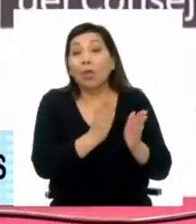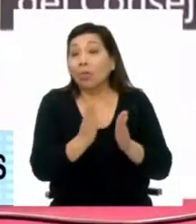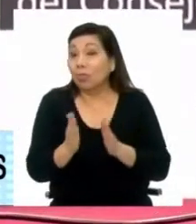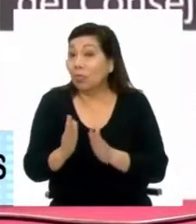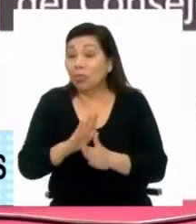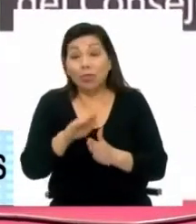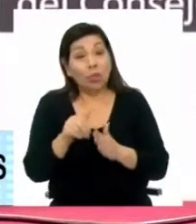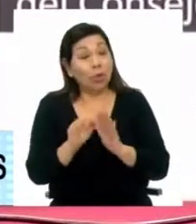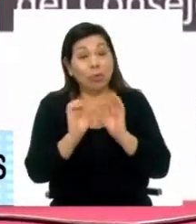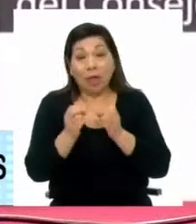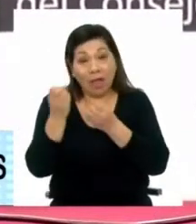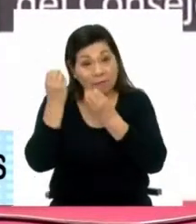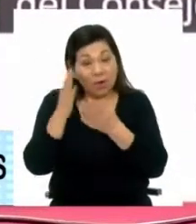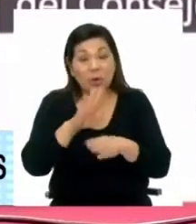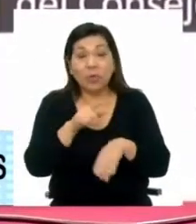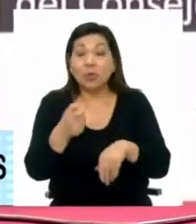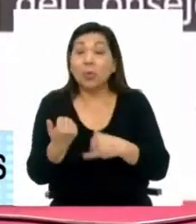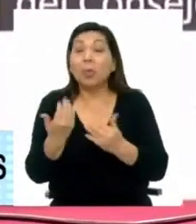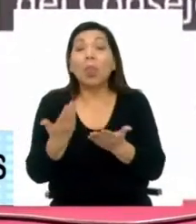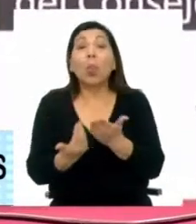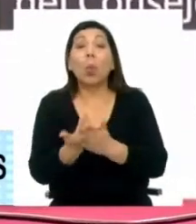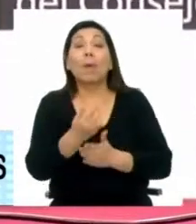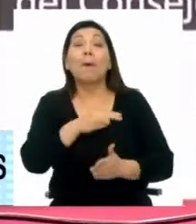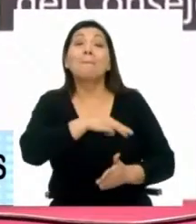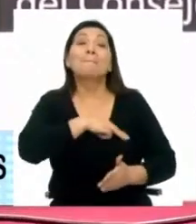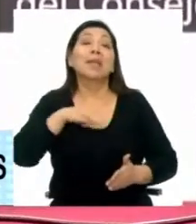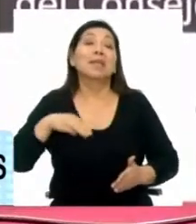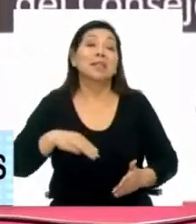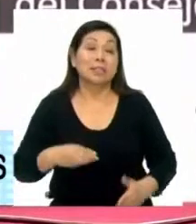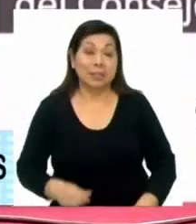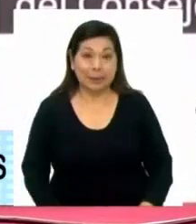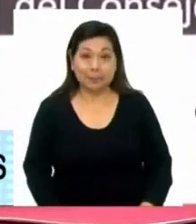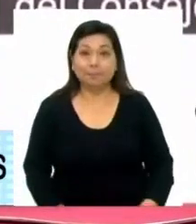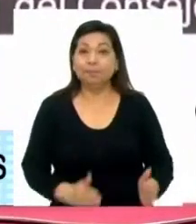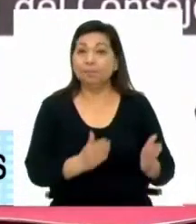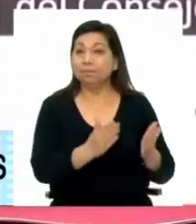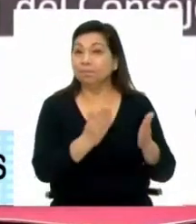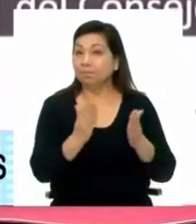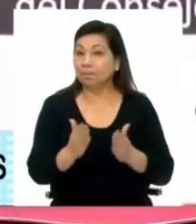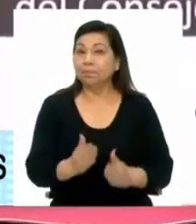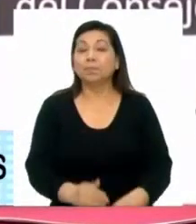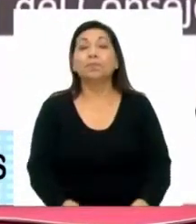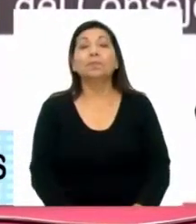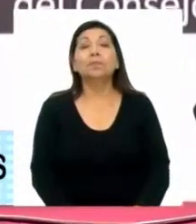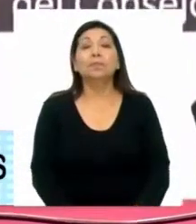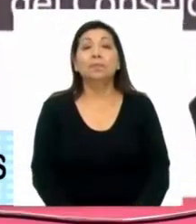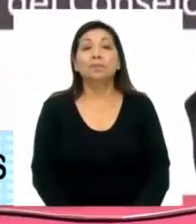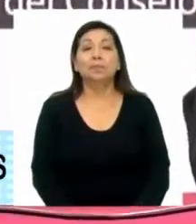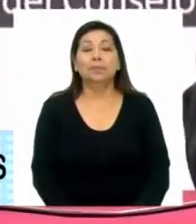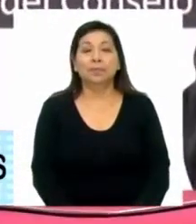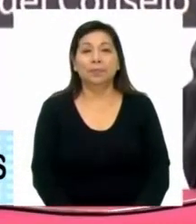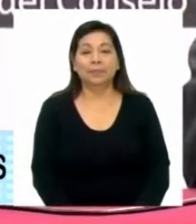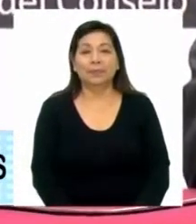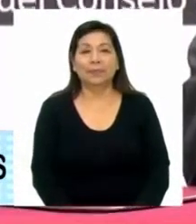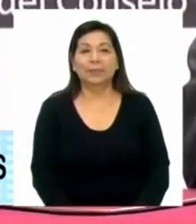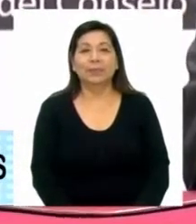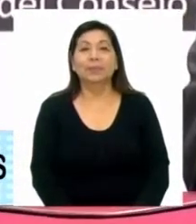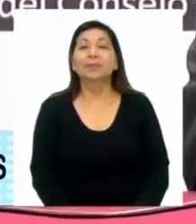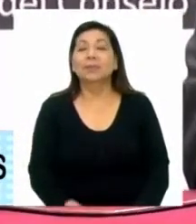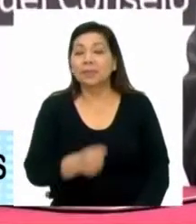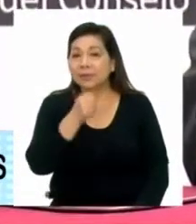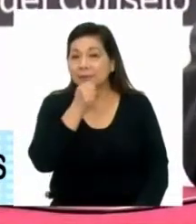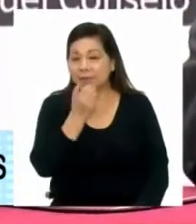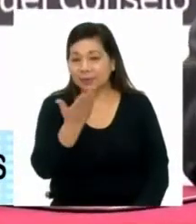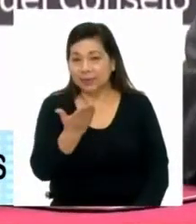toda la población esté informada sobre este nombramiento. Continuamos con Bruno Chirinos, de Arroba TV. Muy buenas